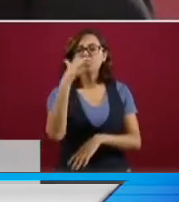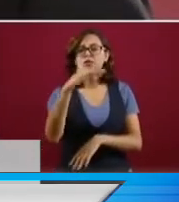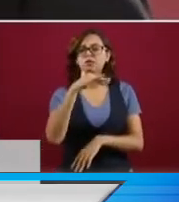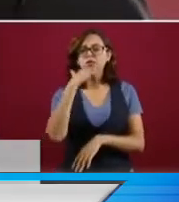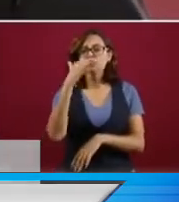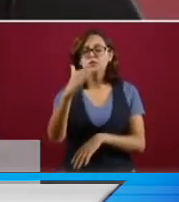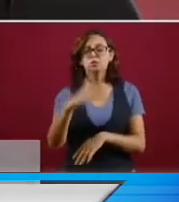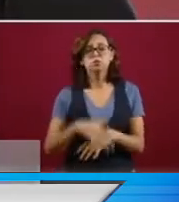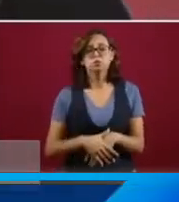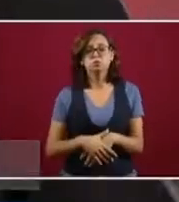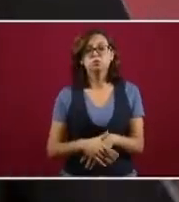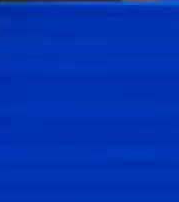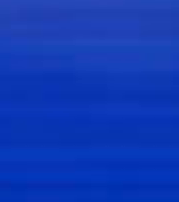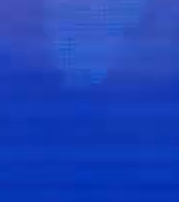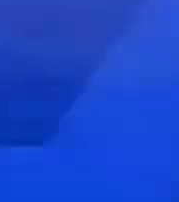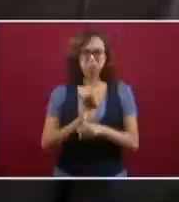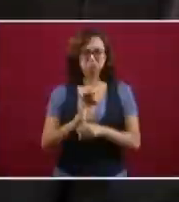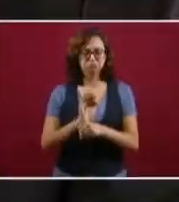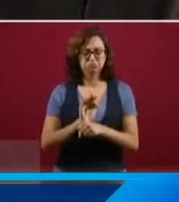todo el territorio nacional.